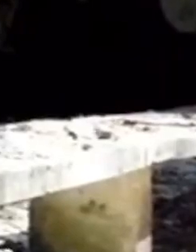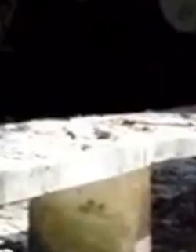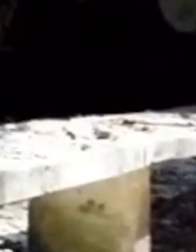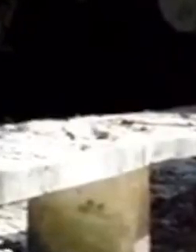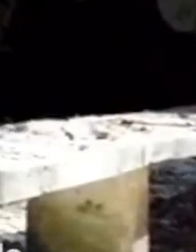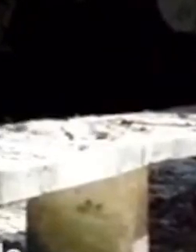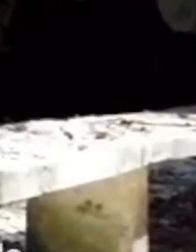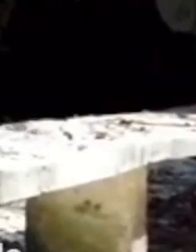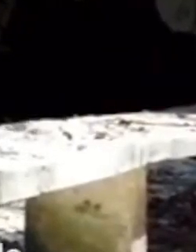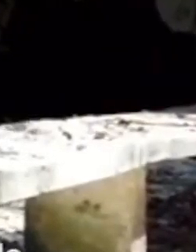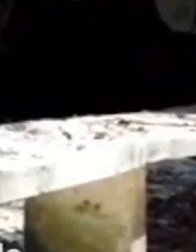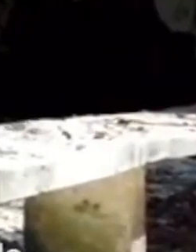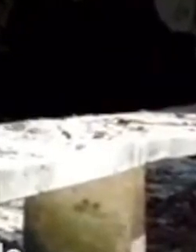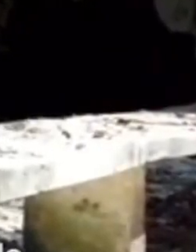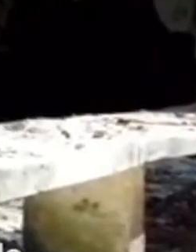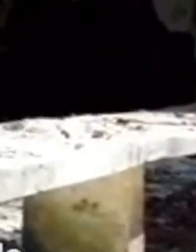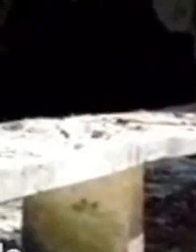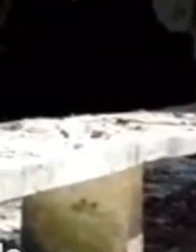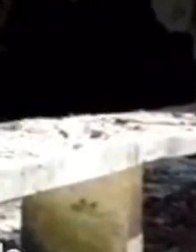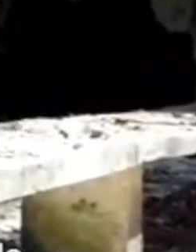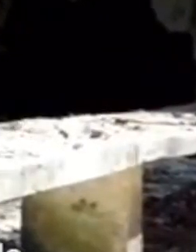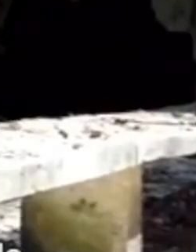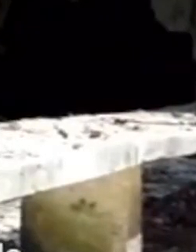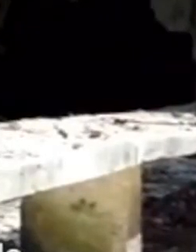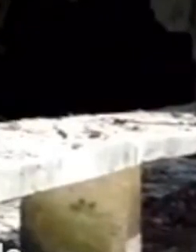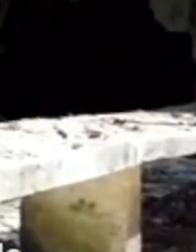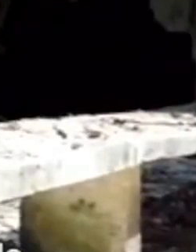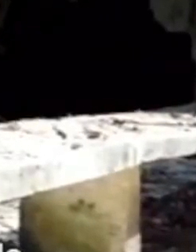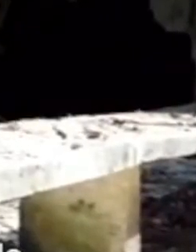haya un tren porque se está beneficiando